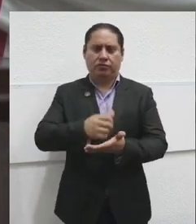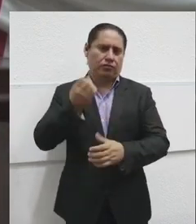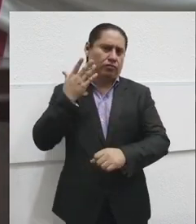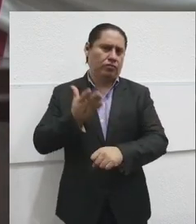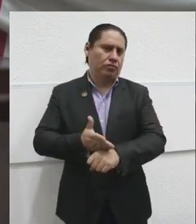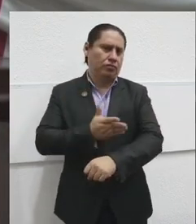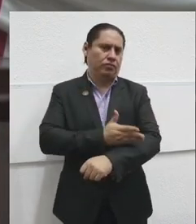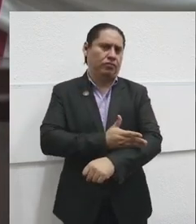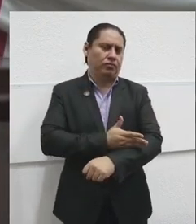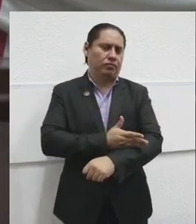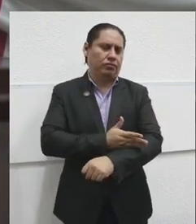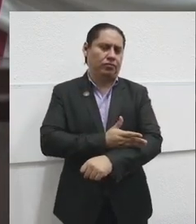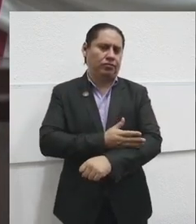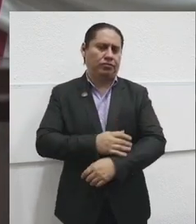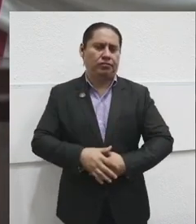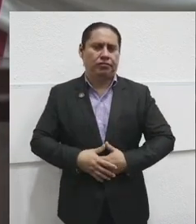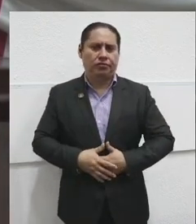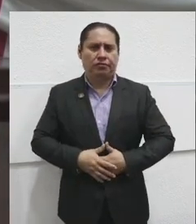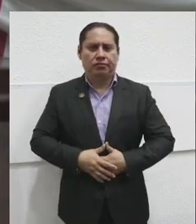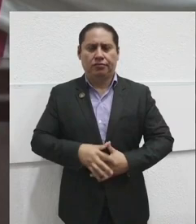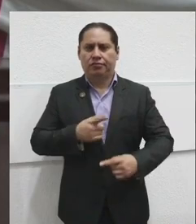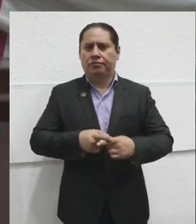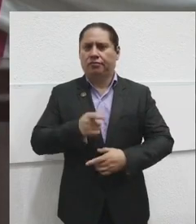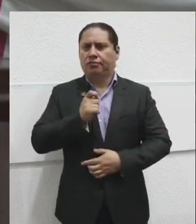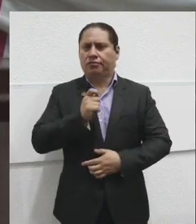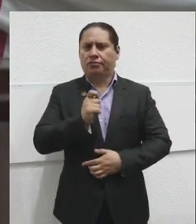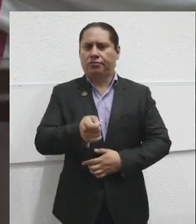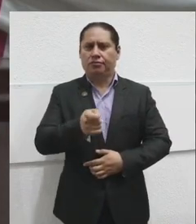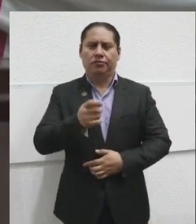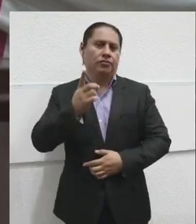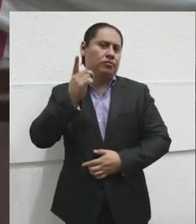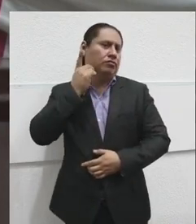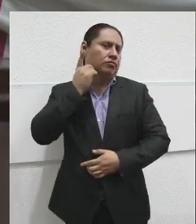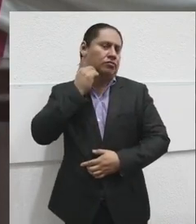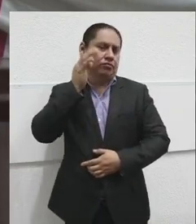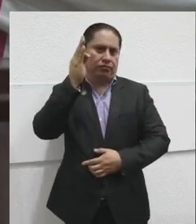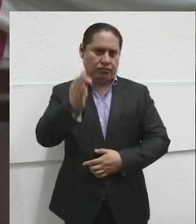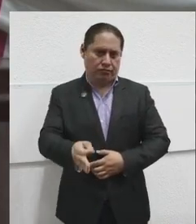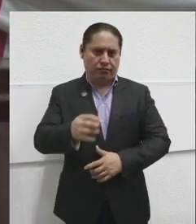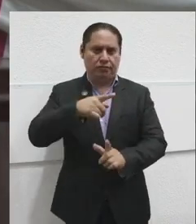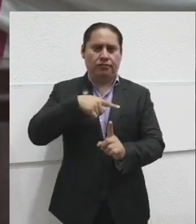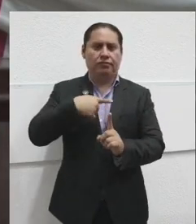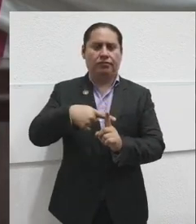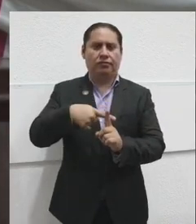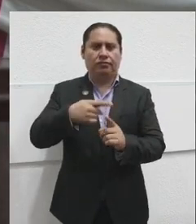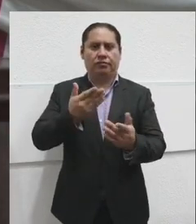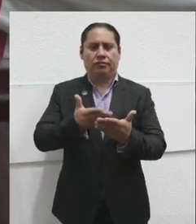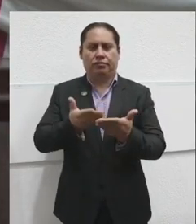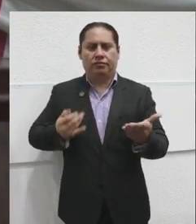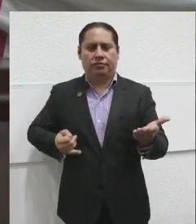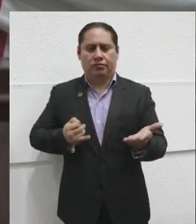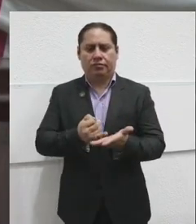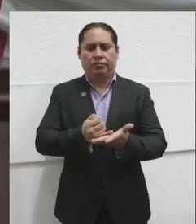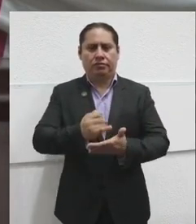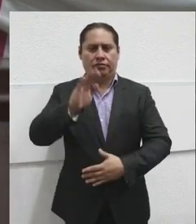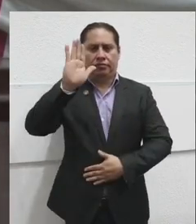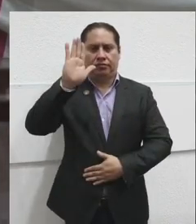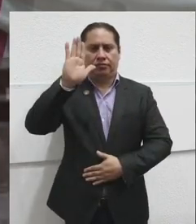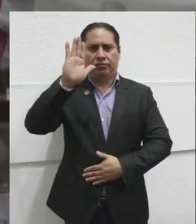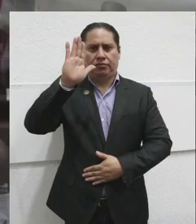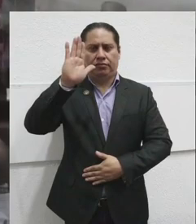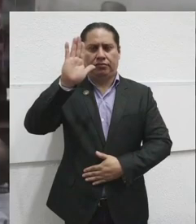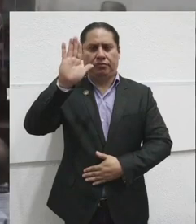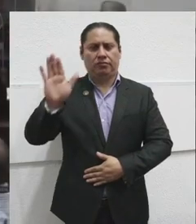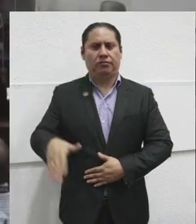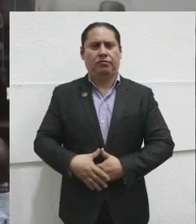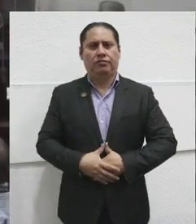sesión anterior. Las legisladoras y los legisladores que estén por la afirmativa, sírvanse